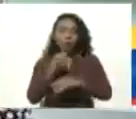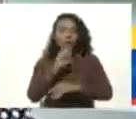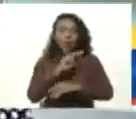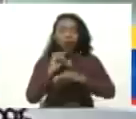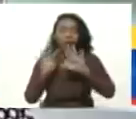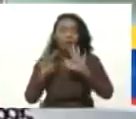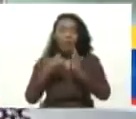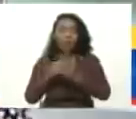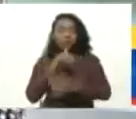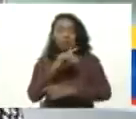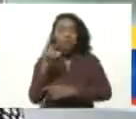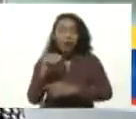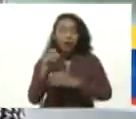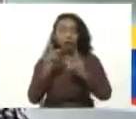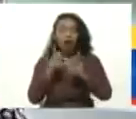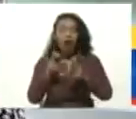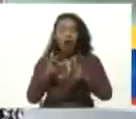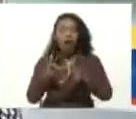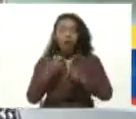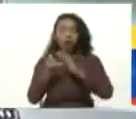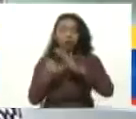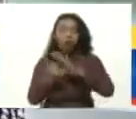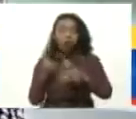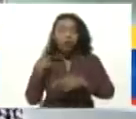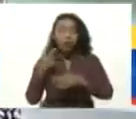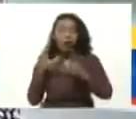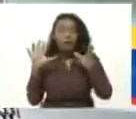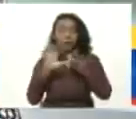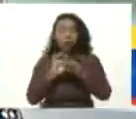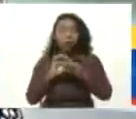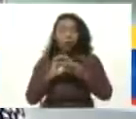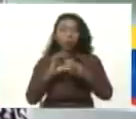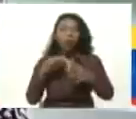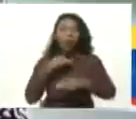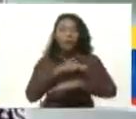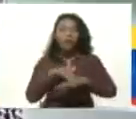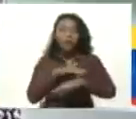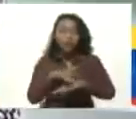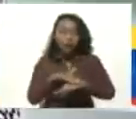Allí hemos hecho alianzas estratégicas con los ministerios,